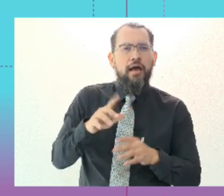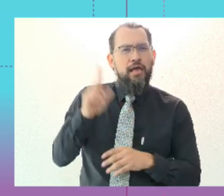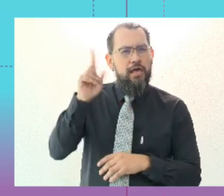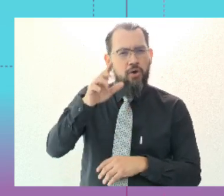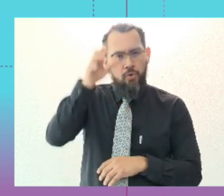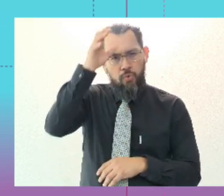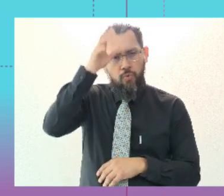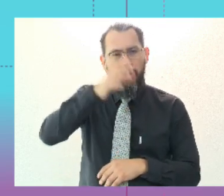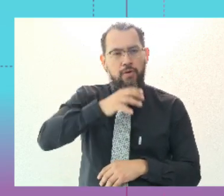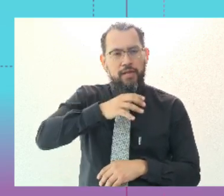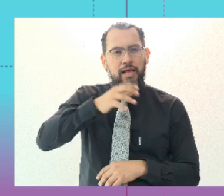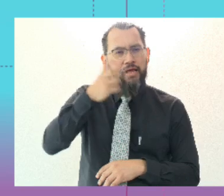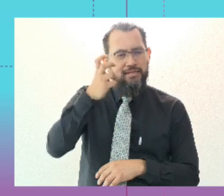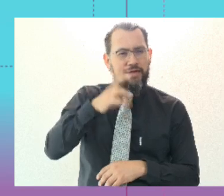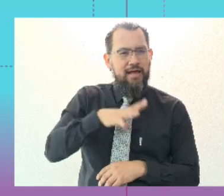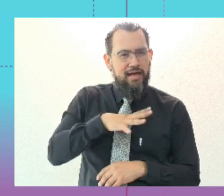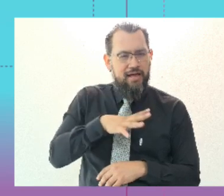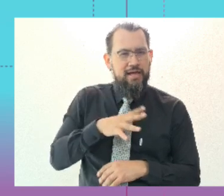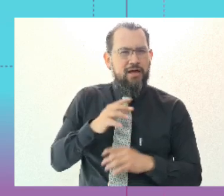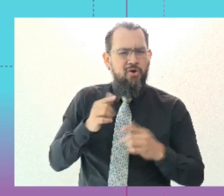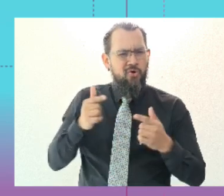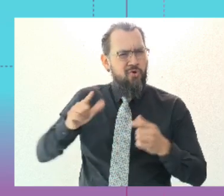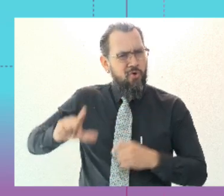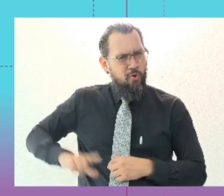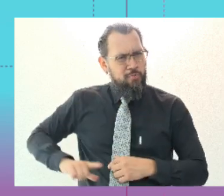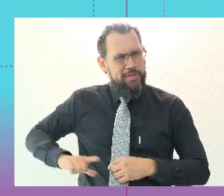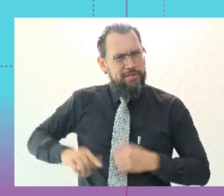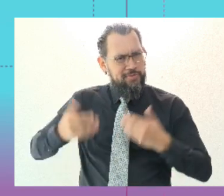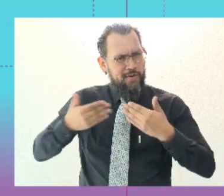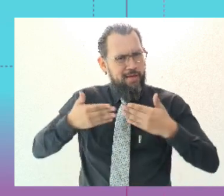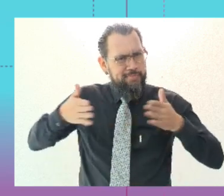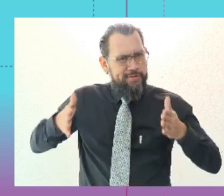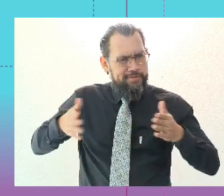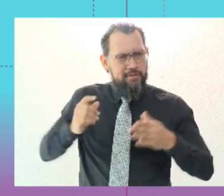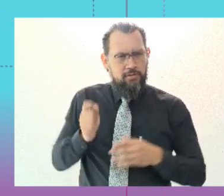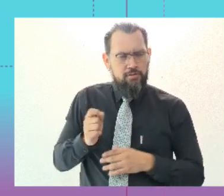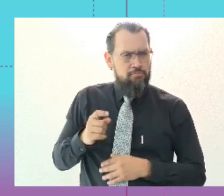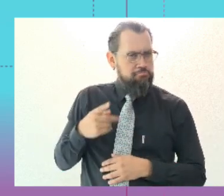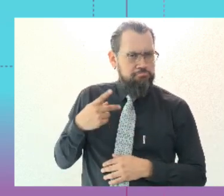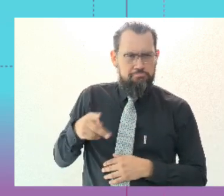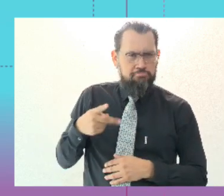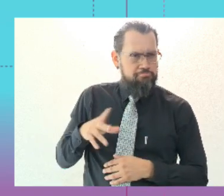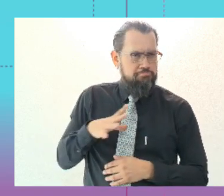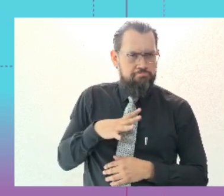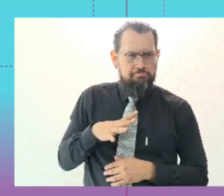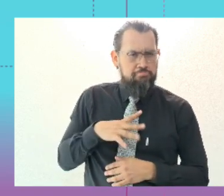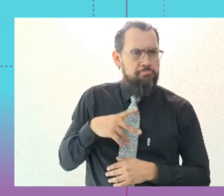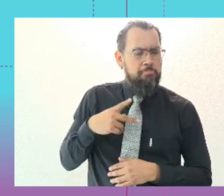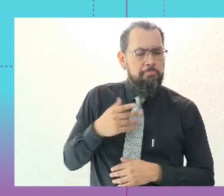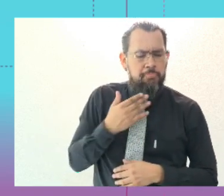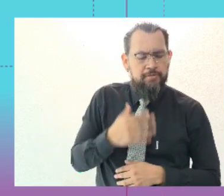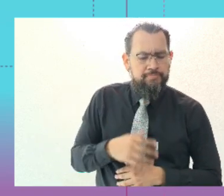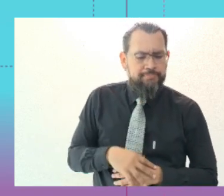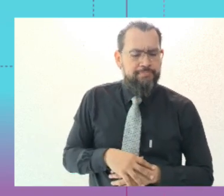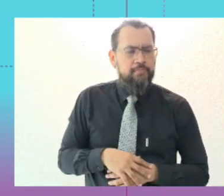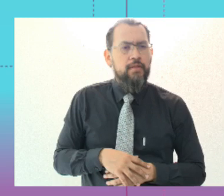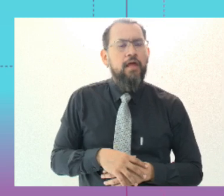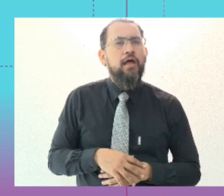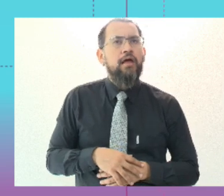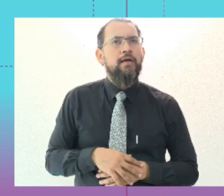Coahuila. En el estado de Coahuila en algún momento, sin que haya perdido la vigencia por desgracia el problema,